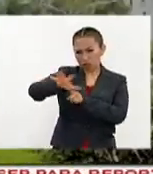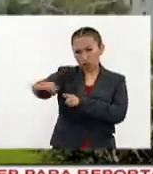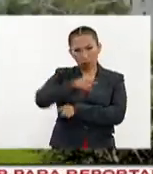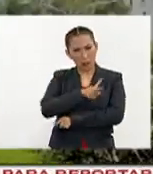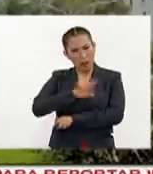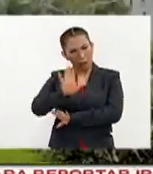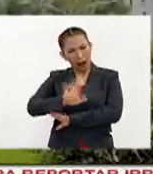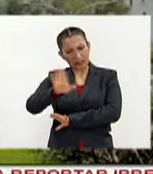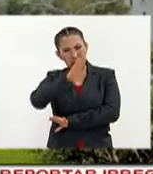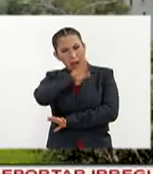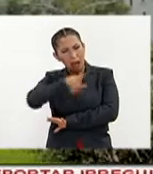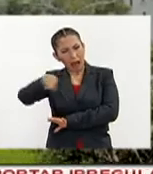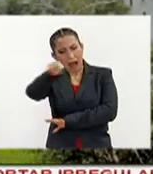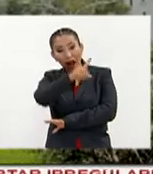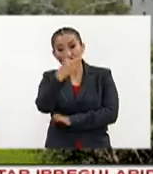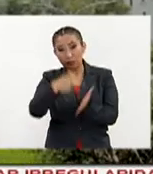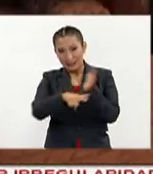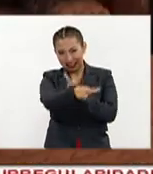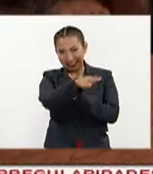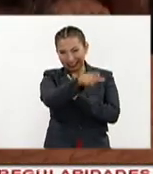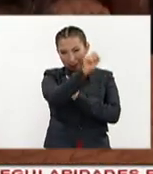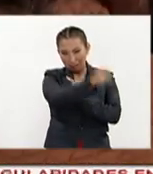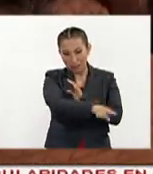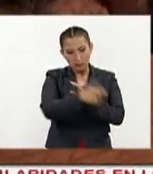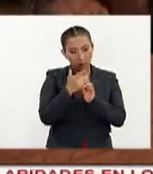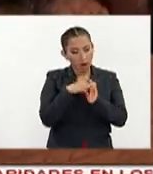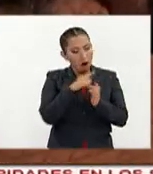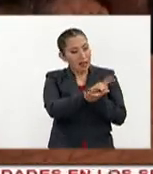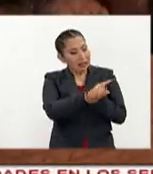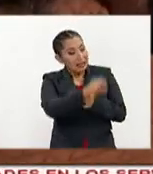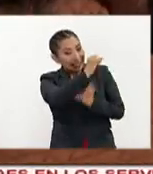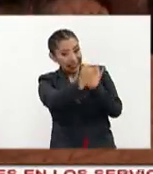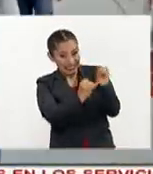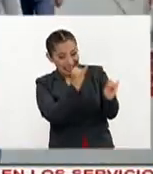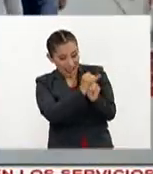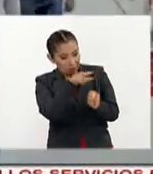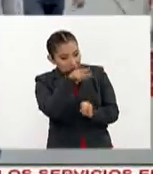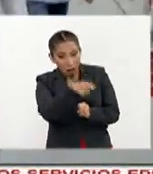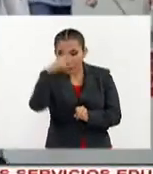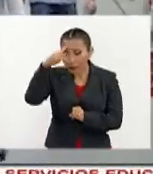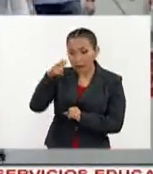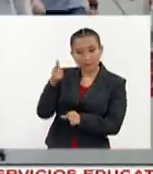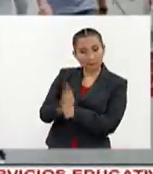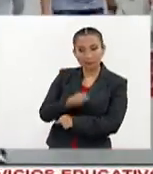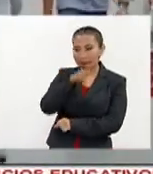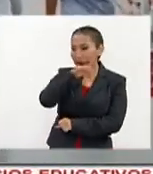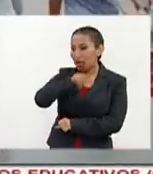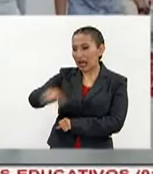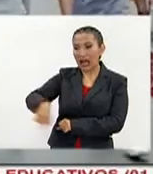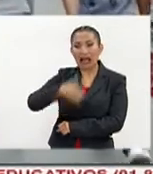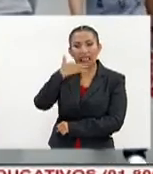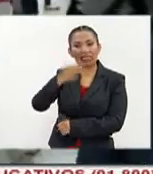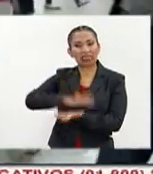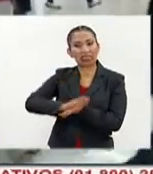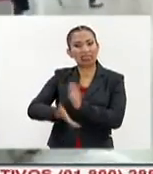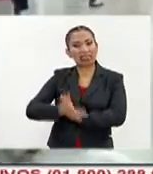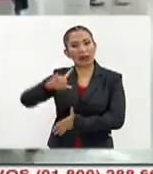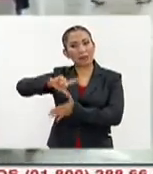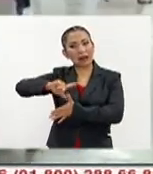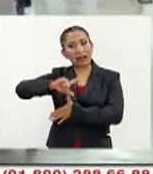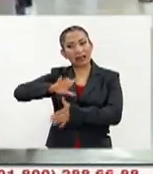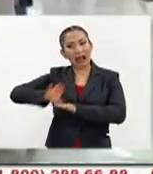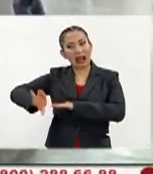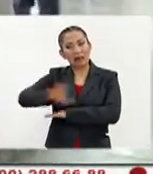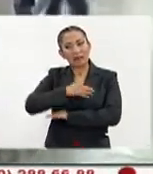pues de acuerdo al informe 2017 del organismo Transparencia Internacional, nuestro país tiene el índice de corrupción más alto de América Latina